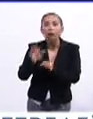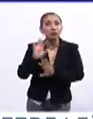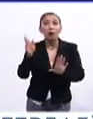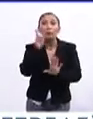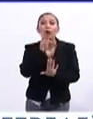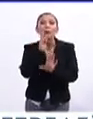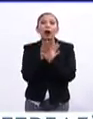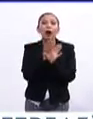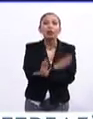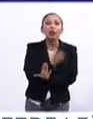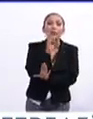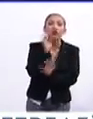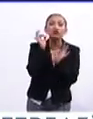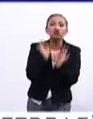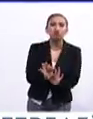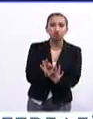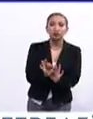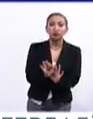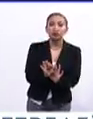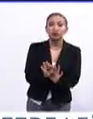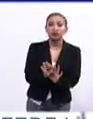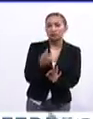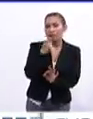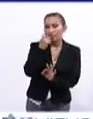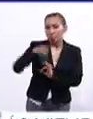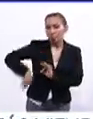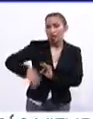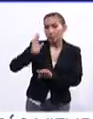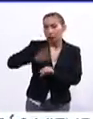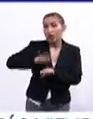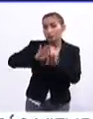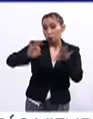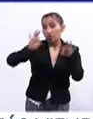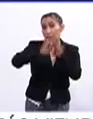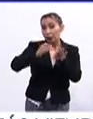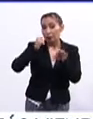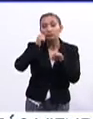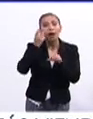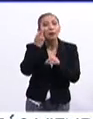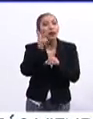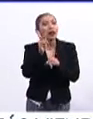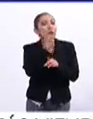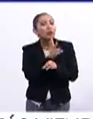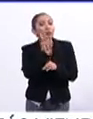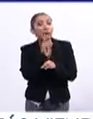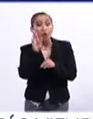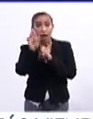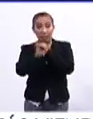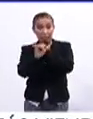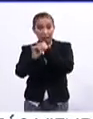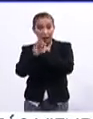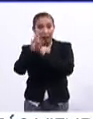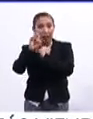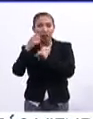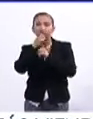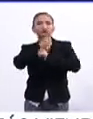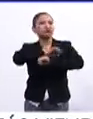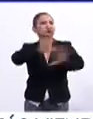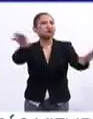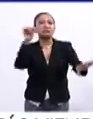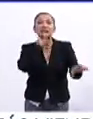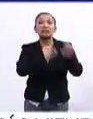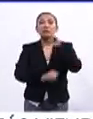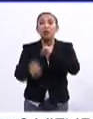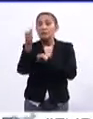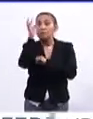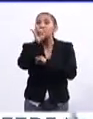una prueba, si no está corroborada. Y eso, como te mencionaba, es cada vez más importante porque en las redes sociales circulan muchas cosas